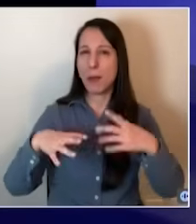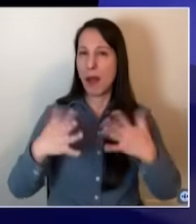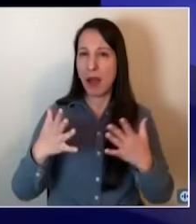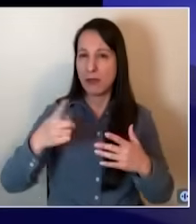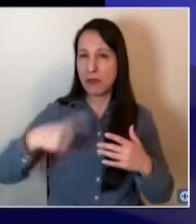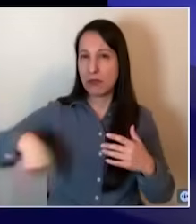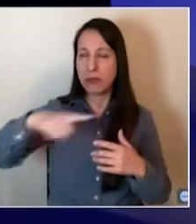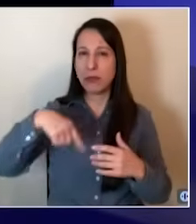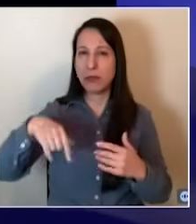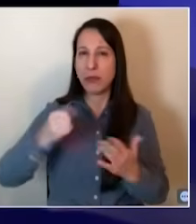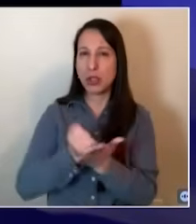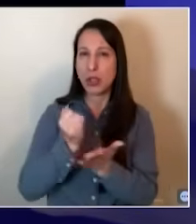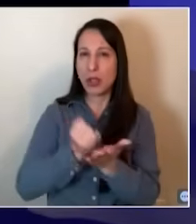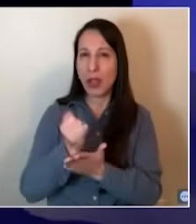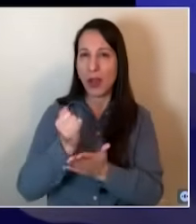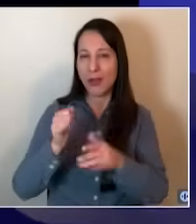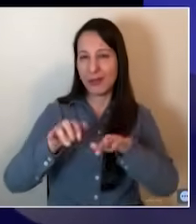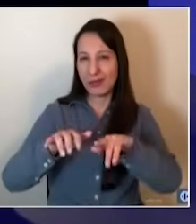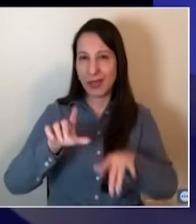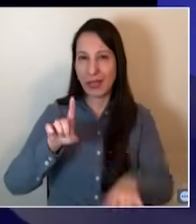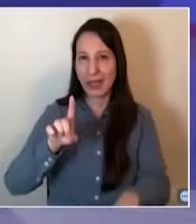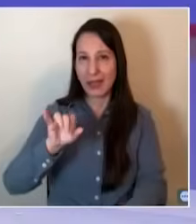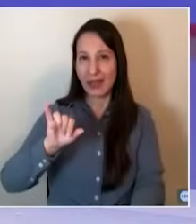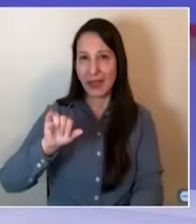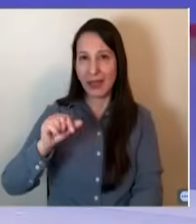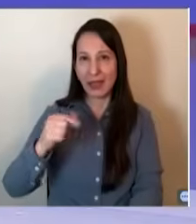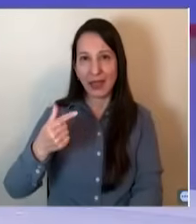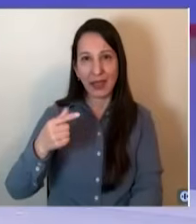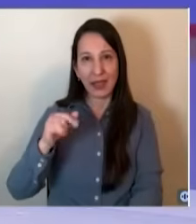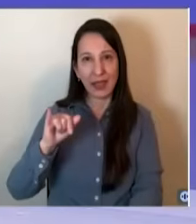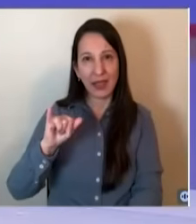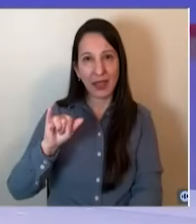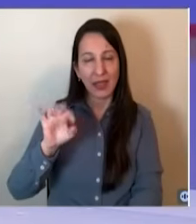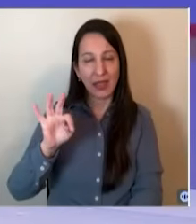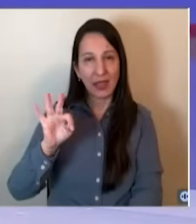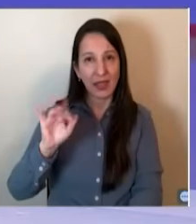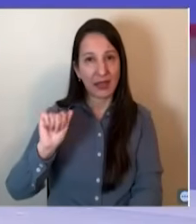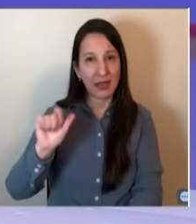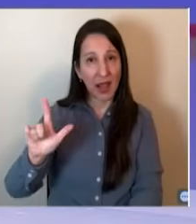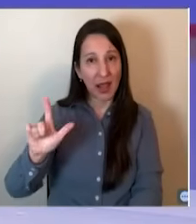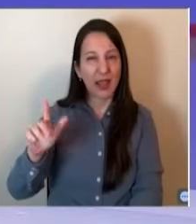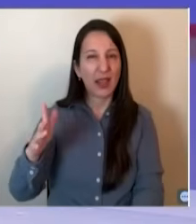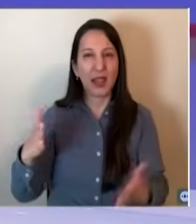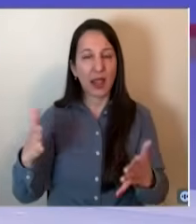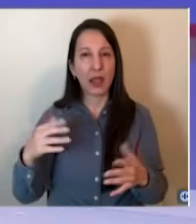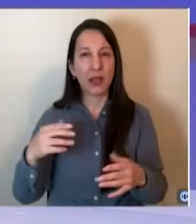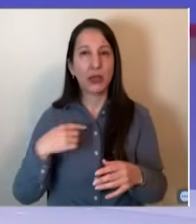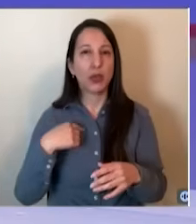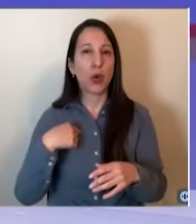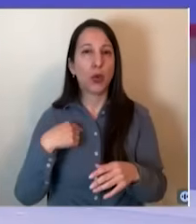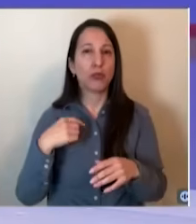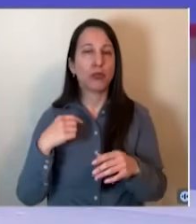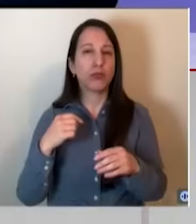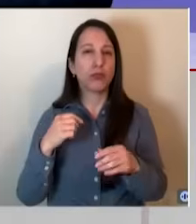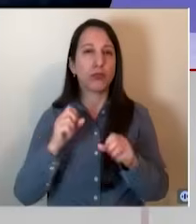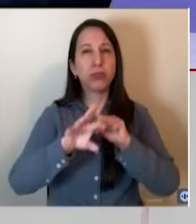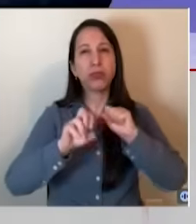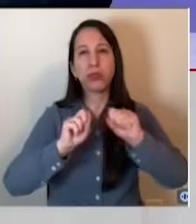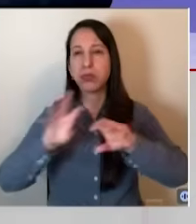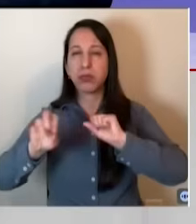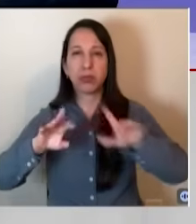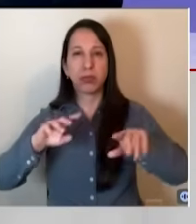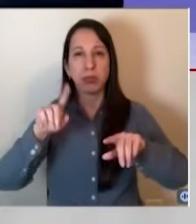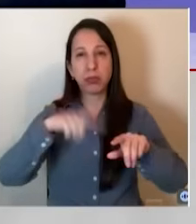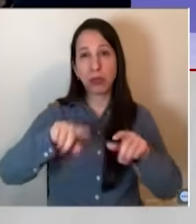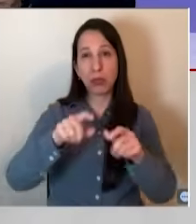sondeos digitales es que se los mando, se empiezan a circular por redes sociales de